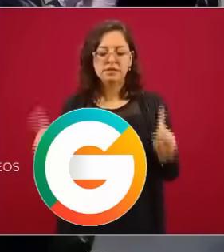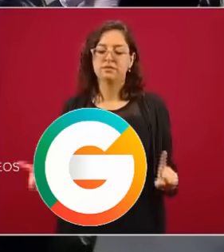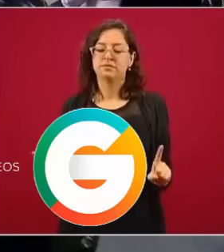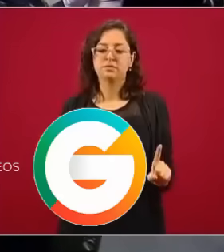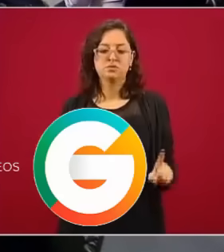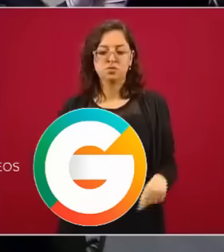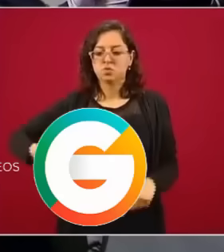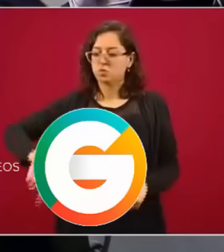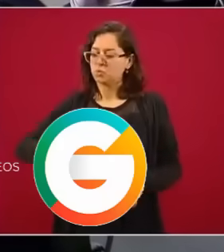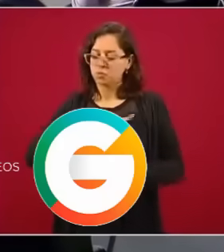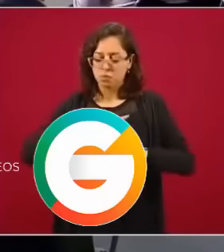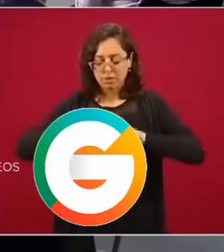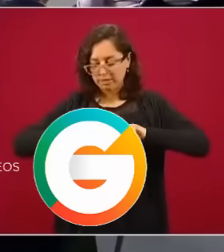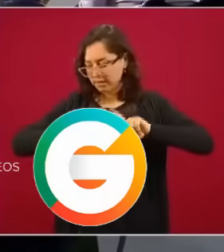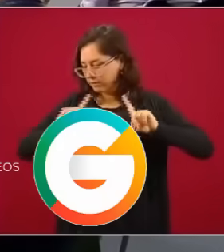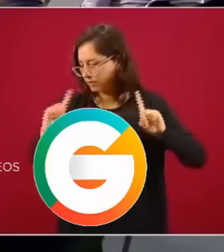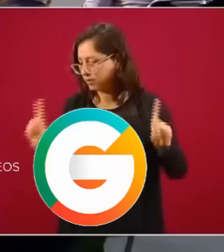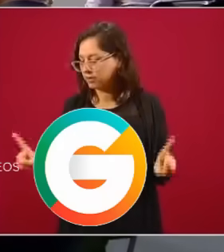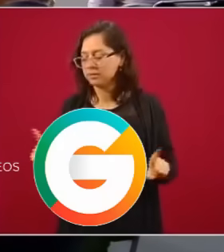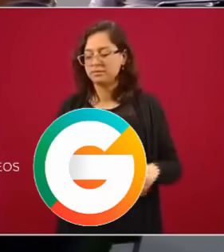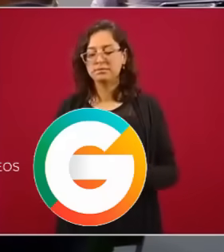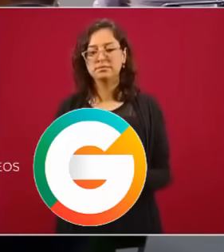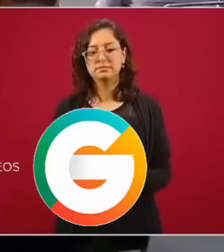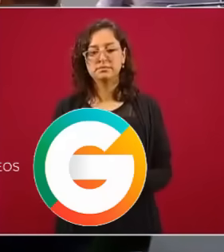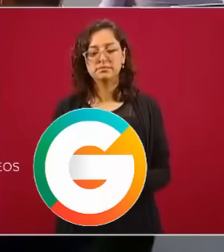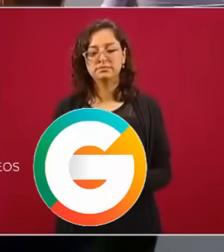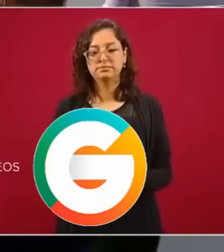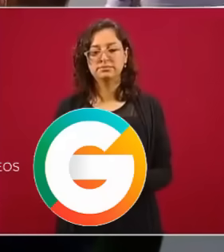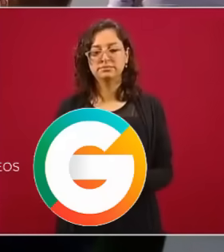No somos iguales.